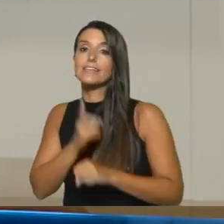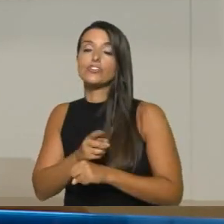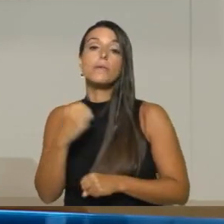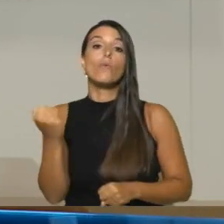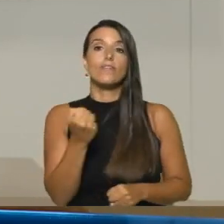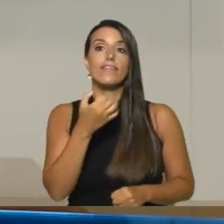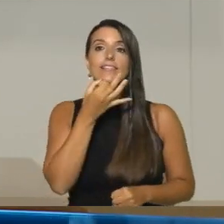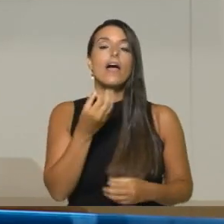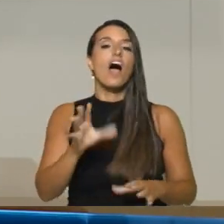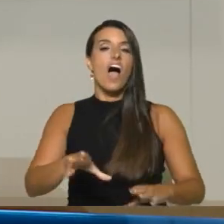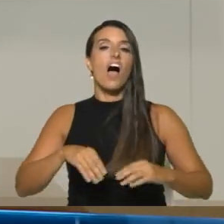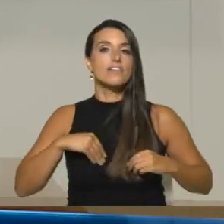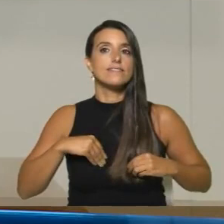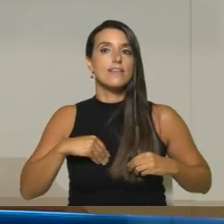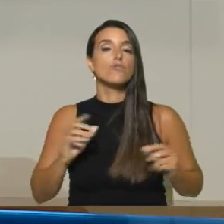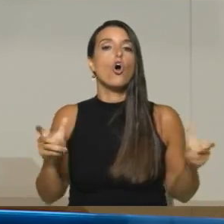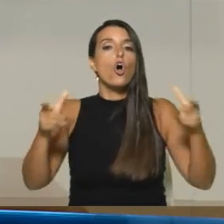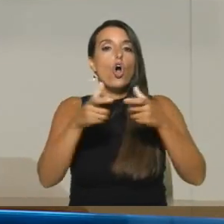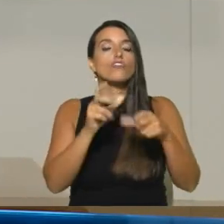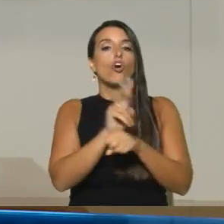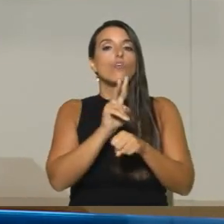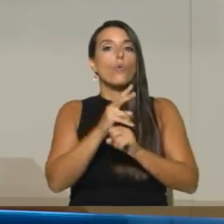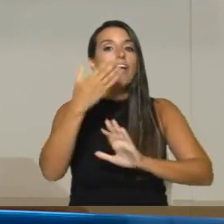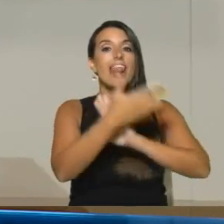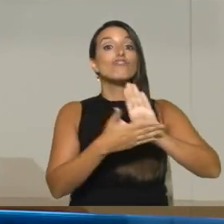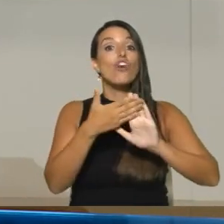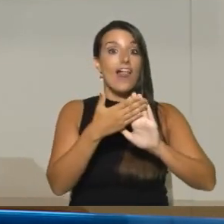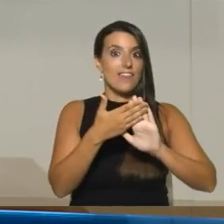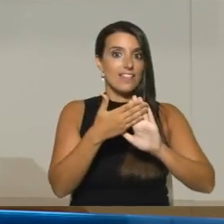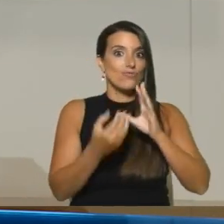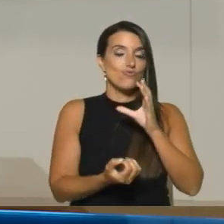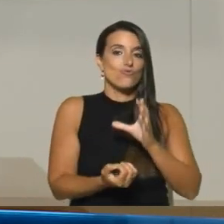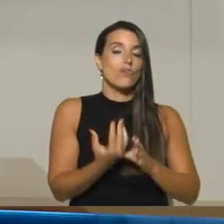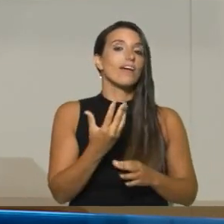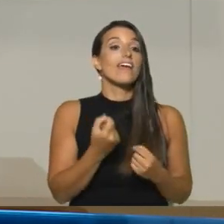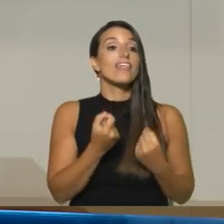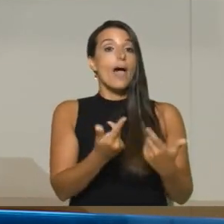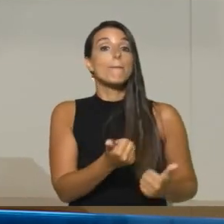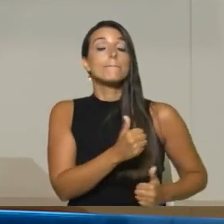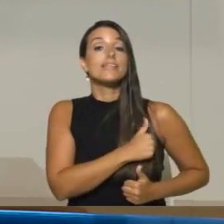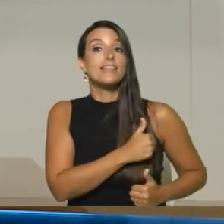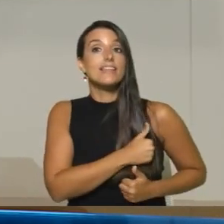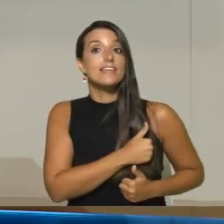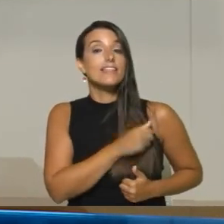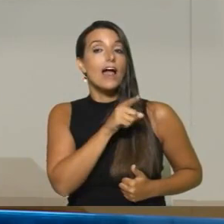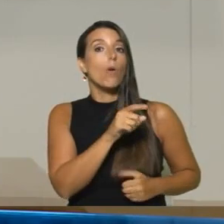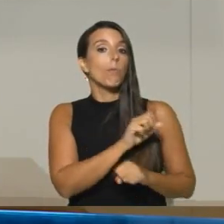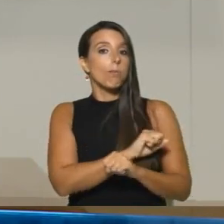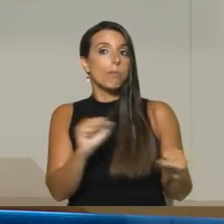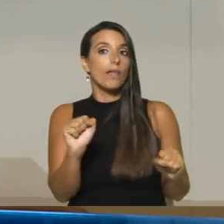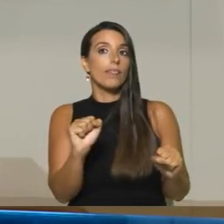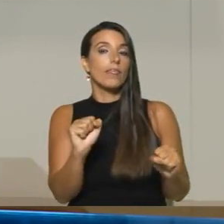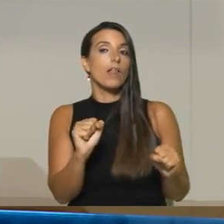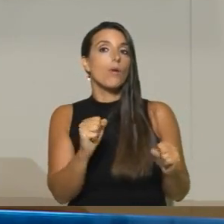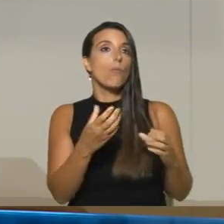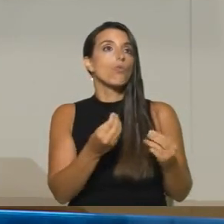importante que acepta la creación del Consejo de Seguridad nacional el coseno quedaba a las fuerzas armadas la presencia en una